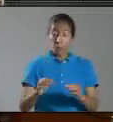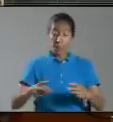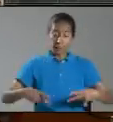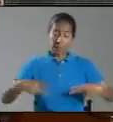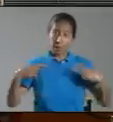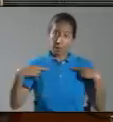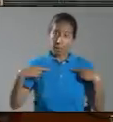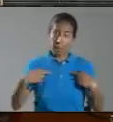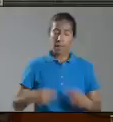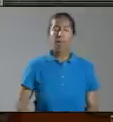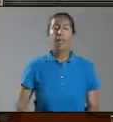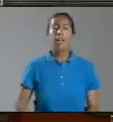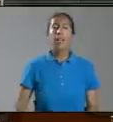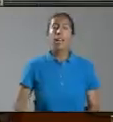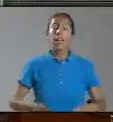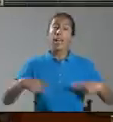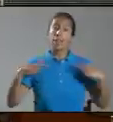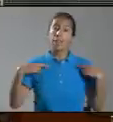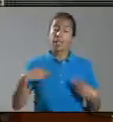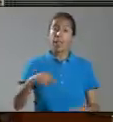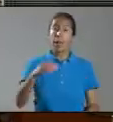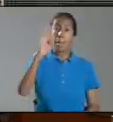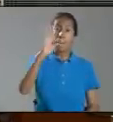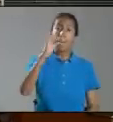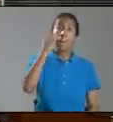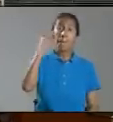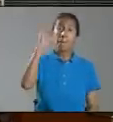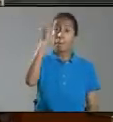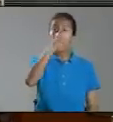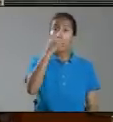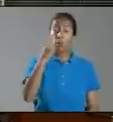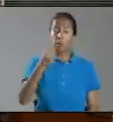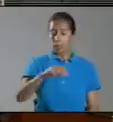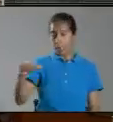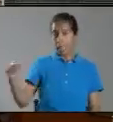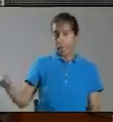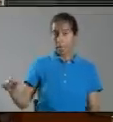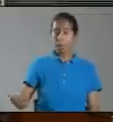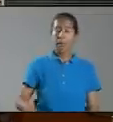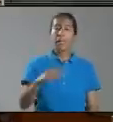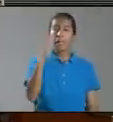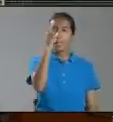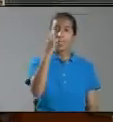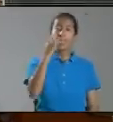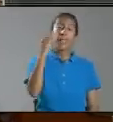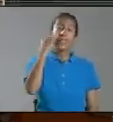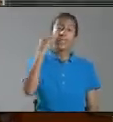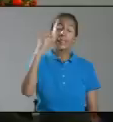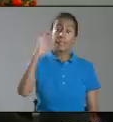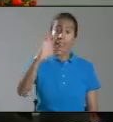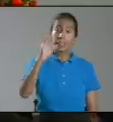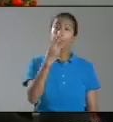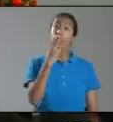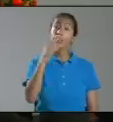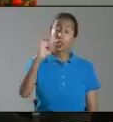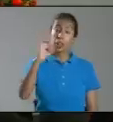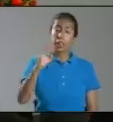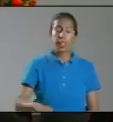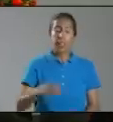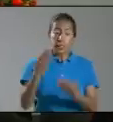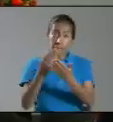biológica, o sea, bios; la vida del alma, que es psiche, y la o suche, que la Biblia